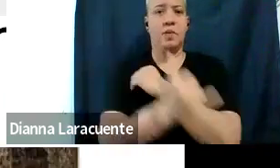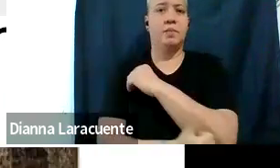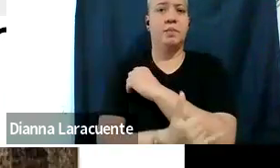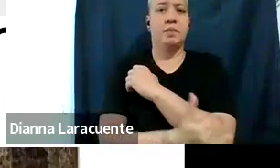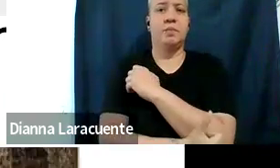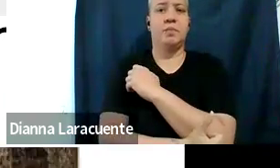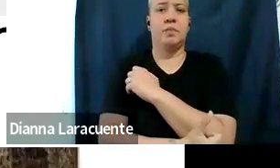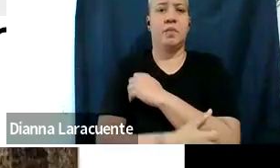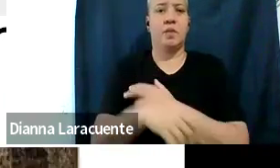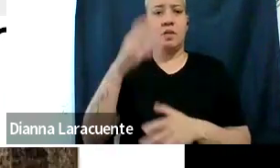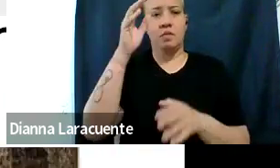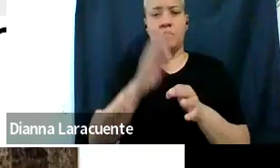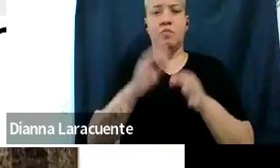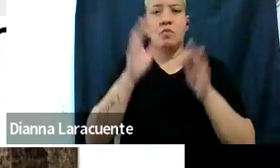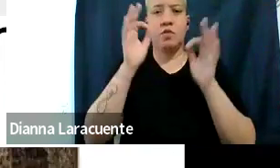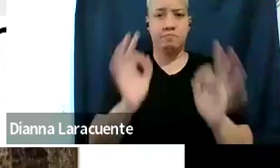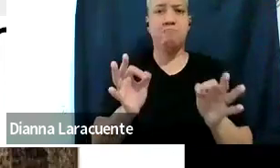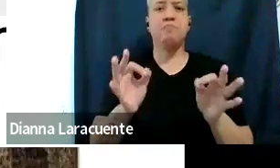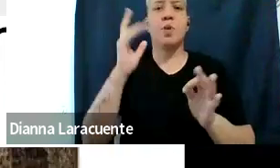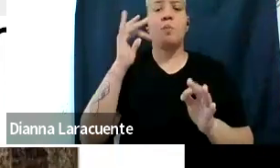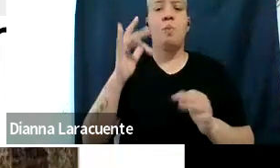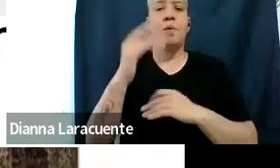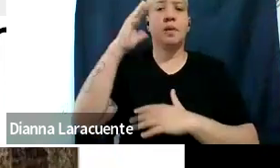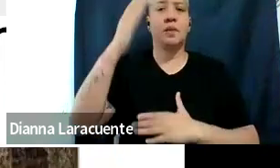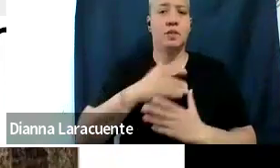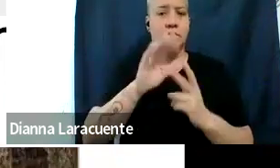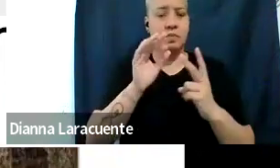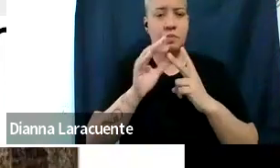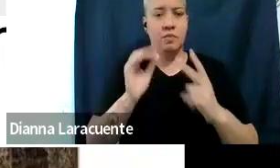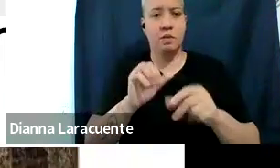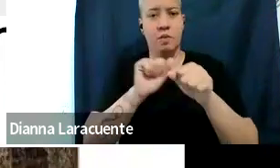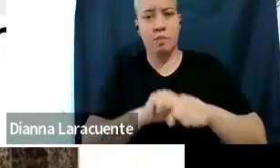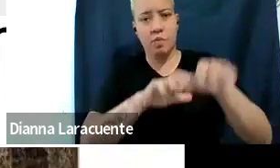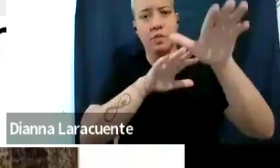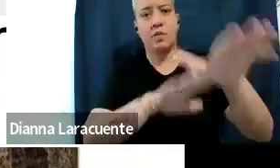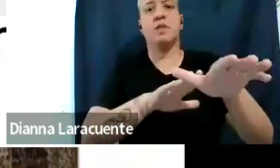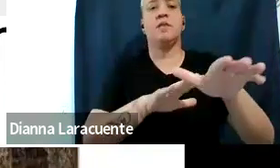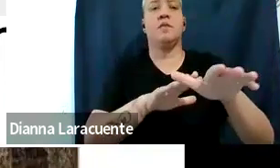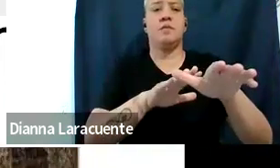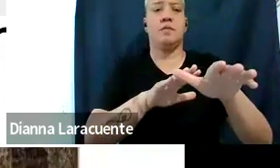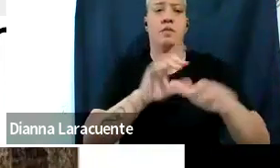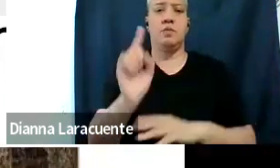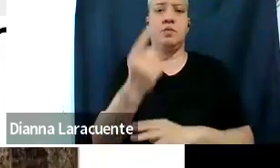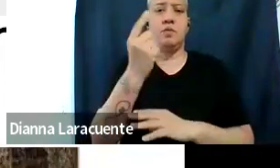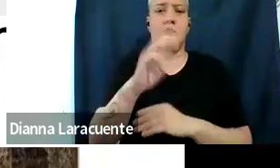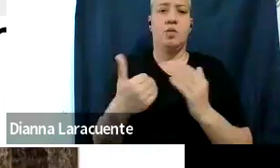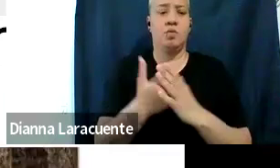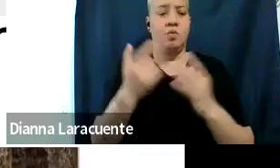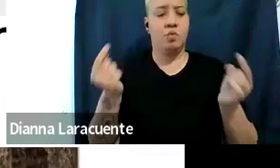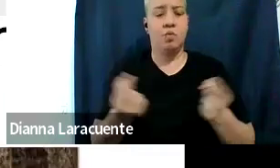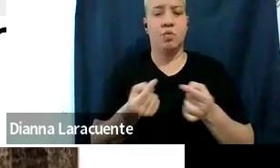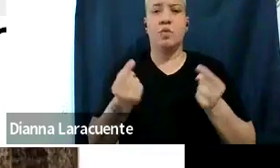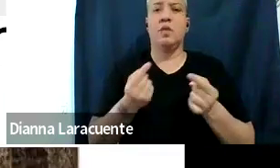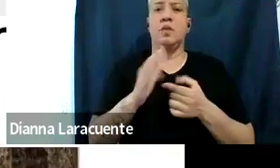a fe que estuvieron acertados, porque el hijo predilecto de estas montañas fue la encarnación única de todos los dolores, de todas